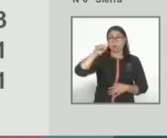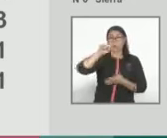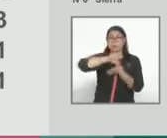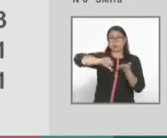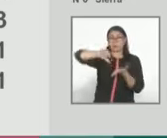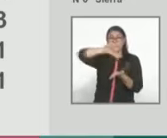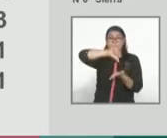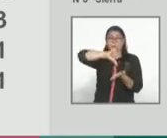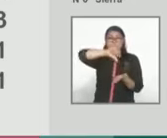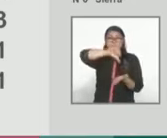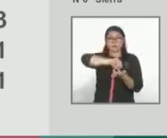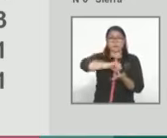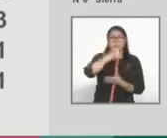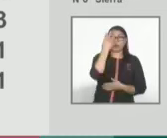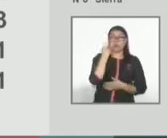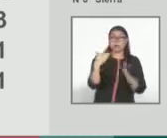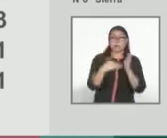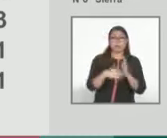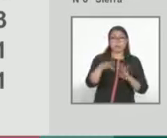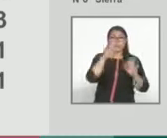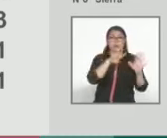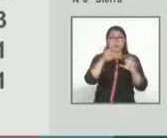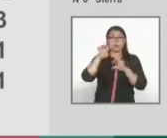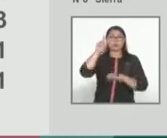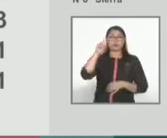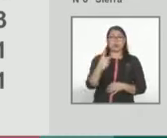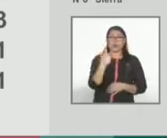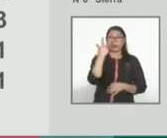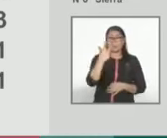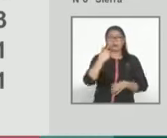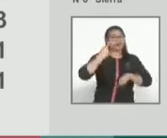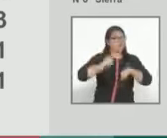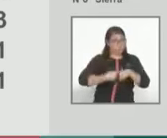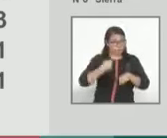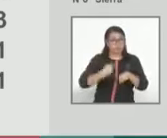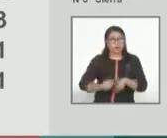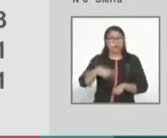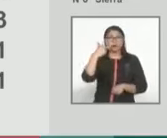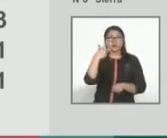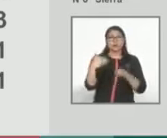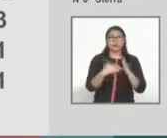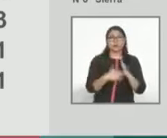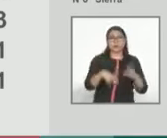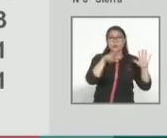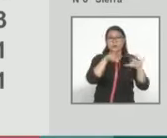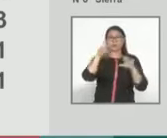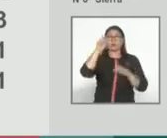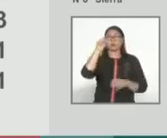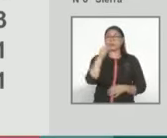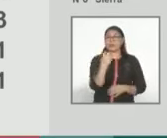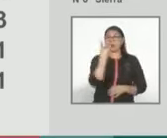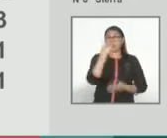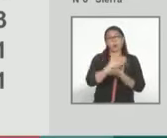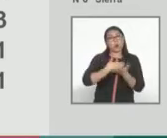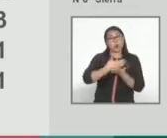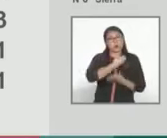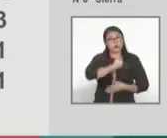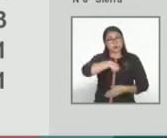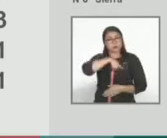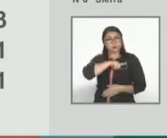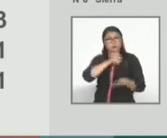Valles Centrales, 9.938 casos confirmados, 8.864 recuperados